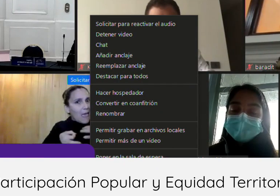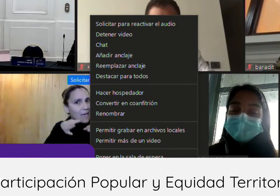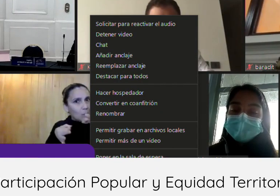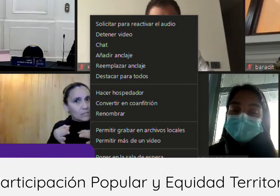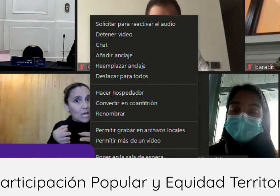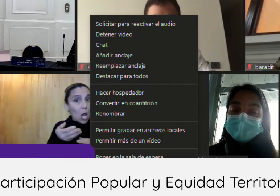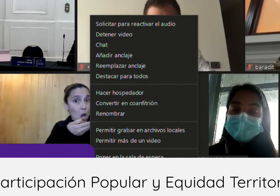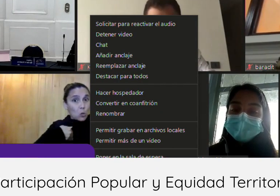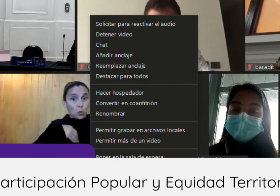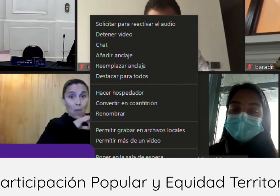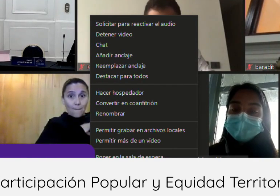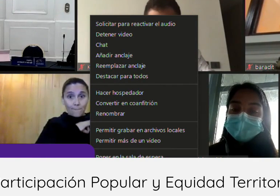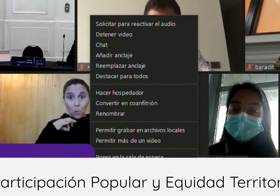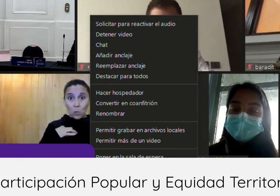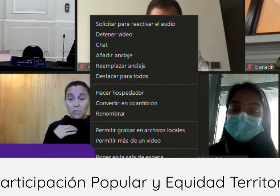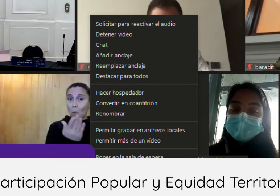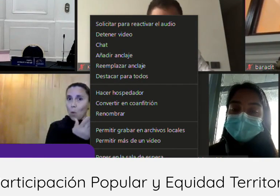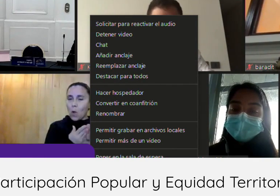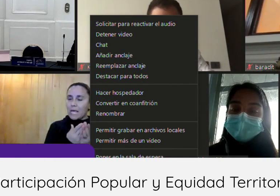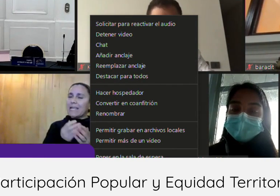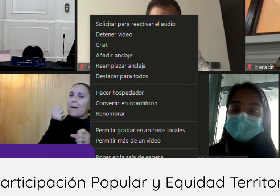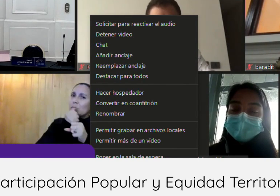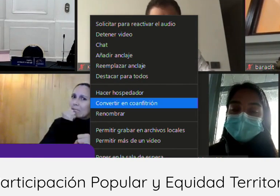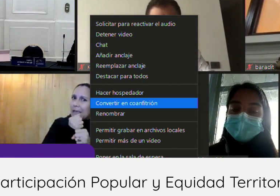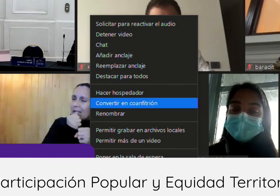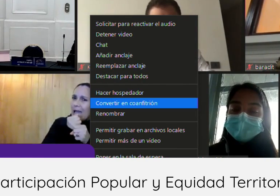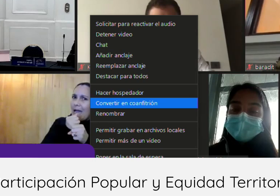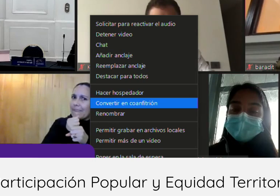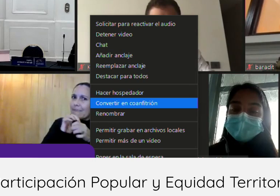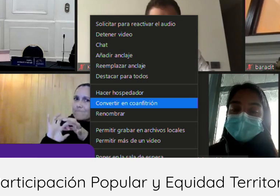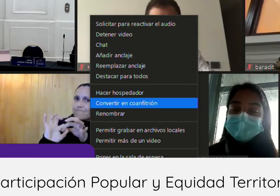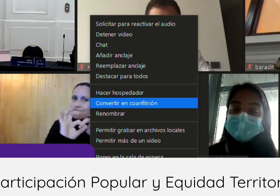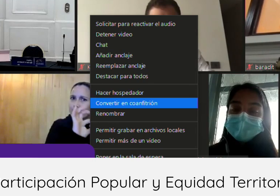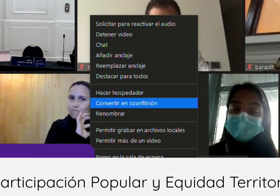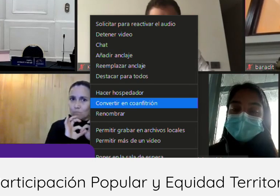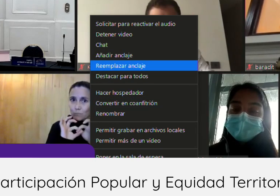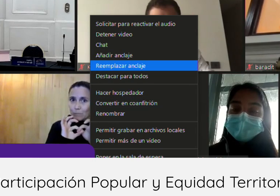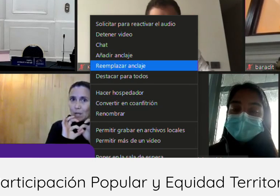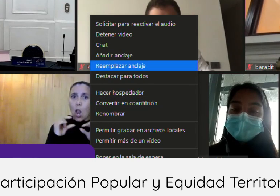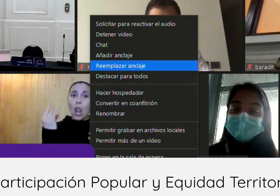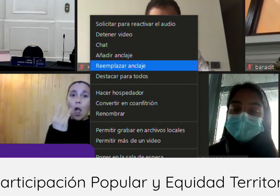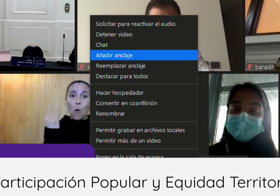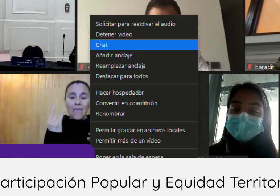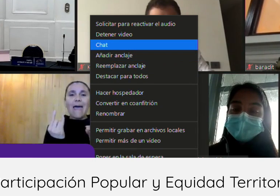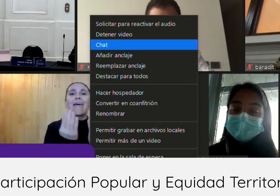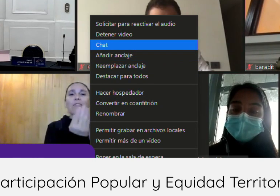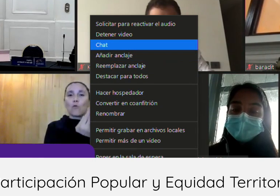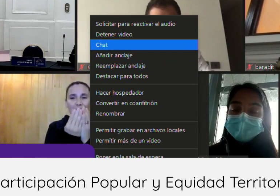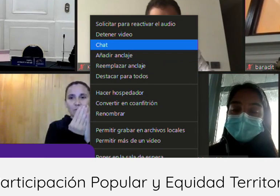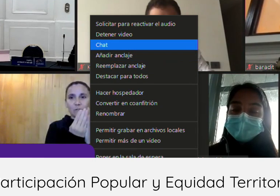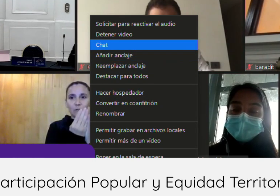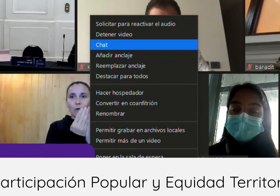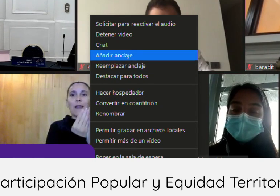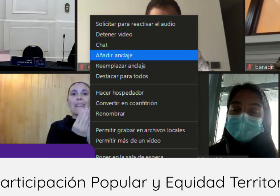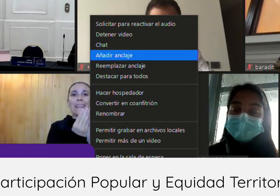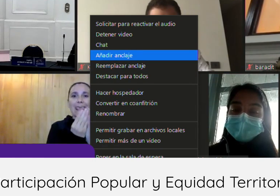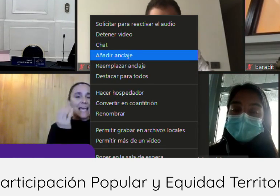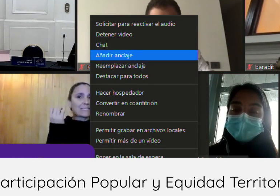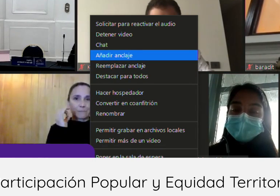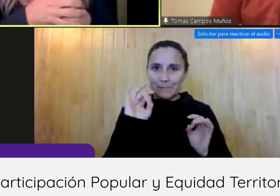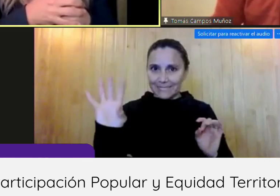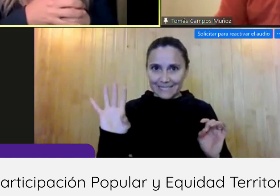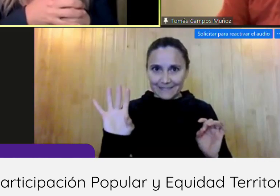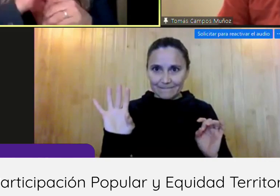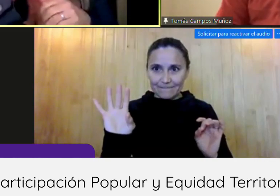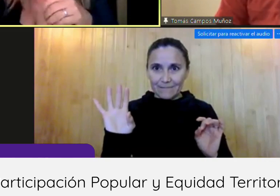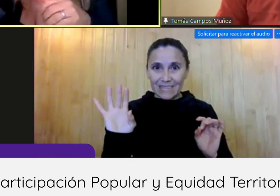de Educación estamos trabajando especialmente con la Unidad de Educación Especial. La situación no es muy